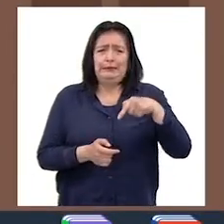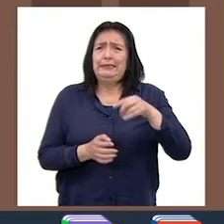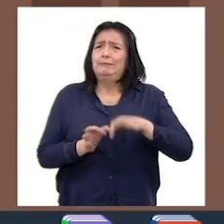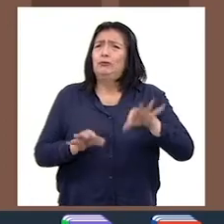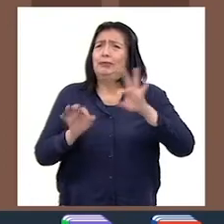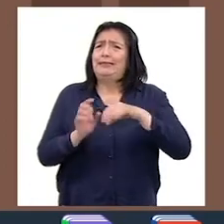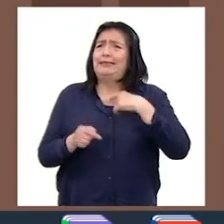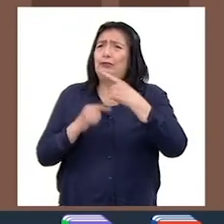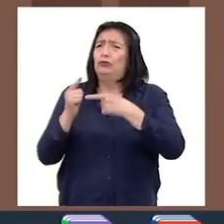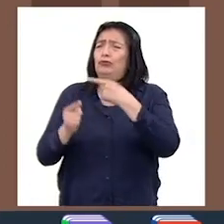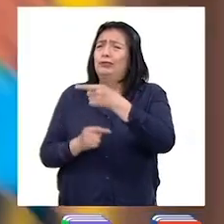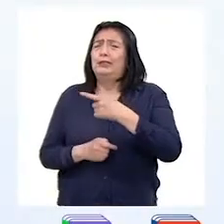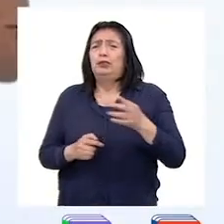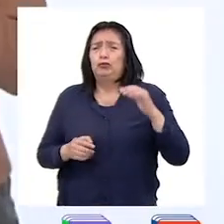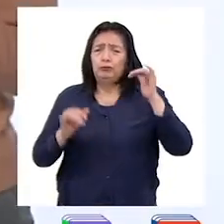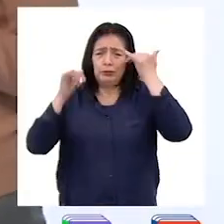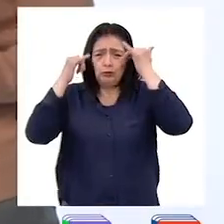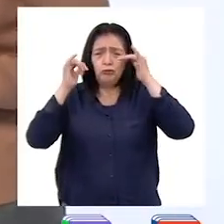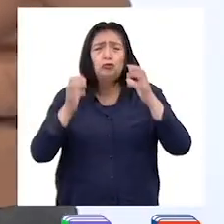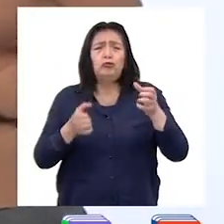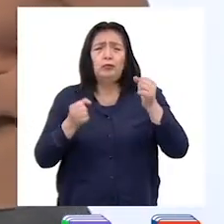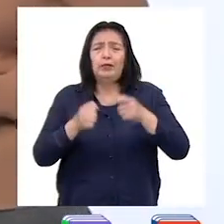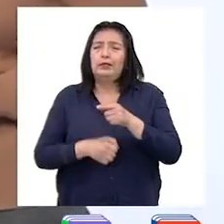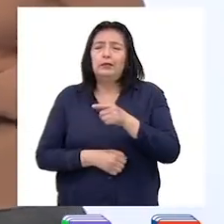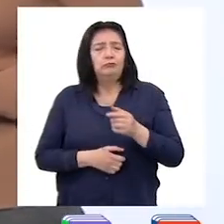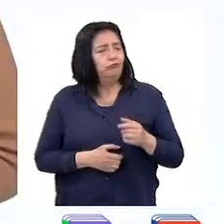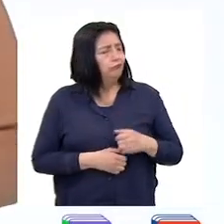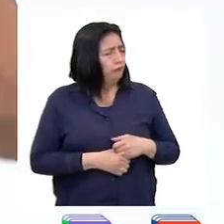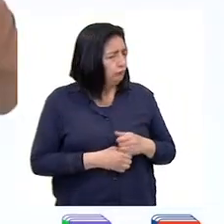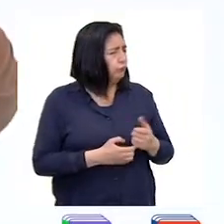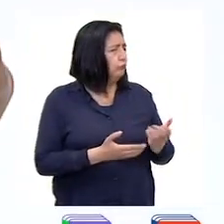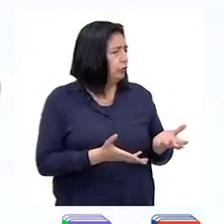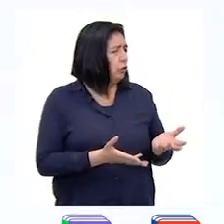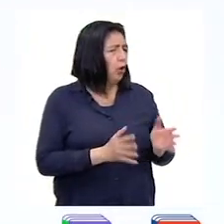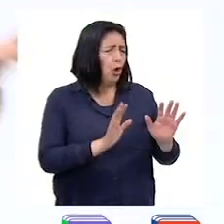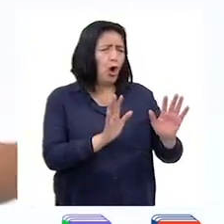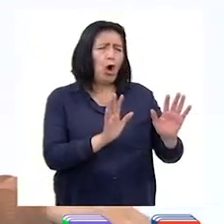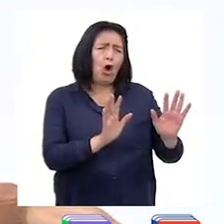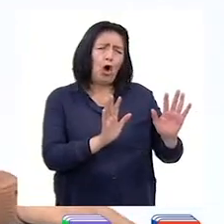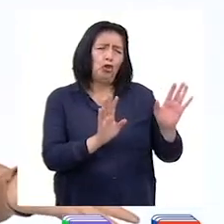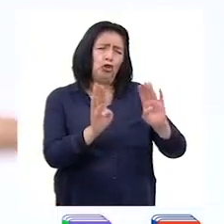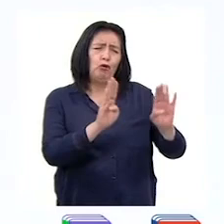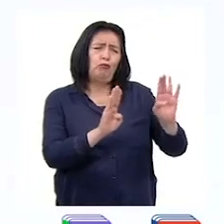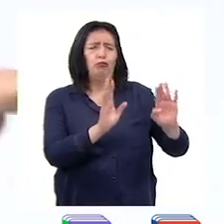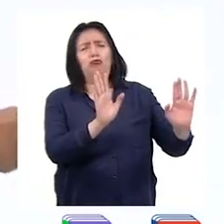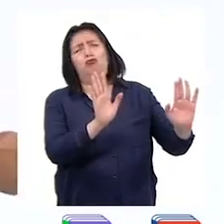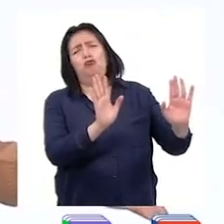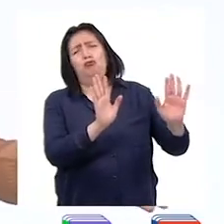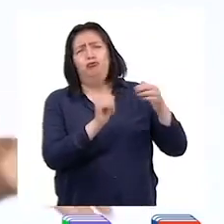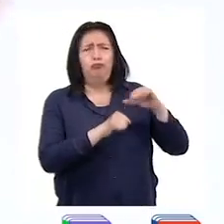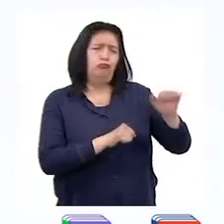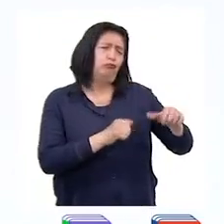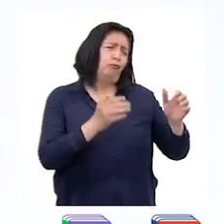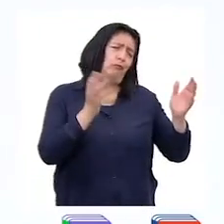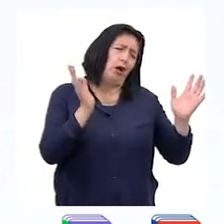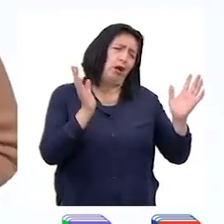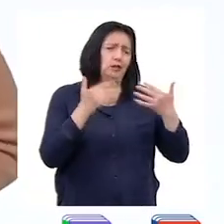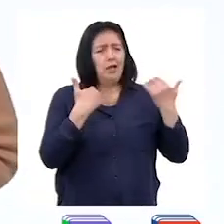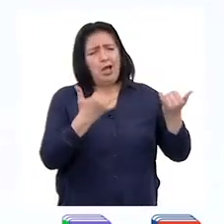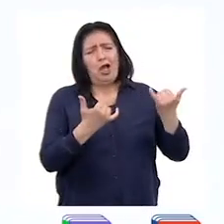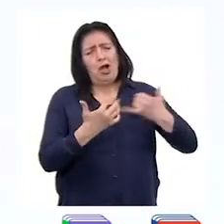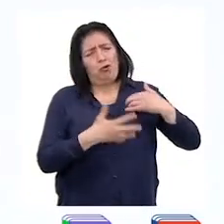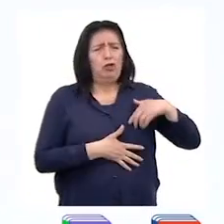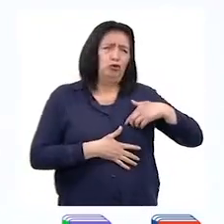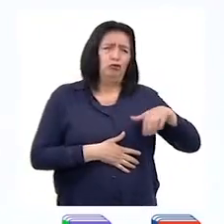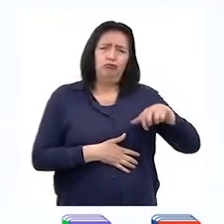importante que quiero contarle sobre su vaquita. Y don Julio le respondió, no te preocupes, María, bastaba más. Ahora mismo